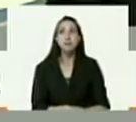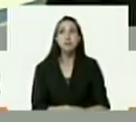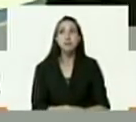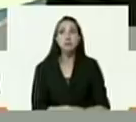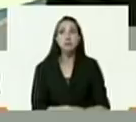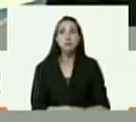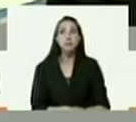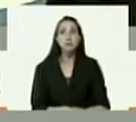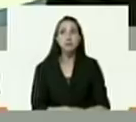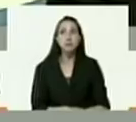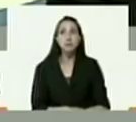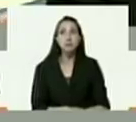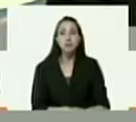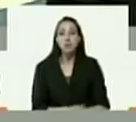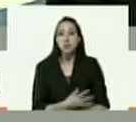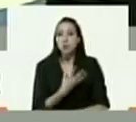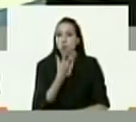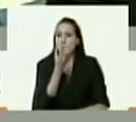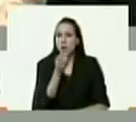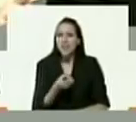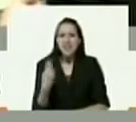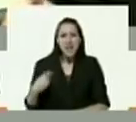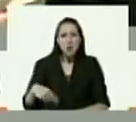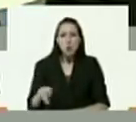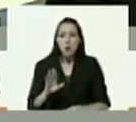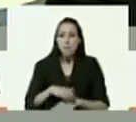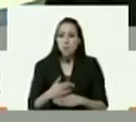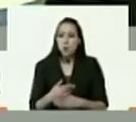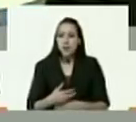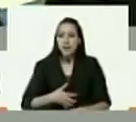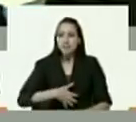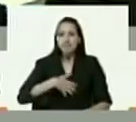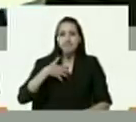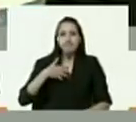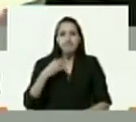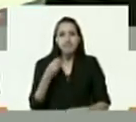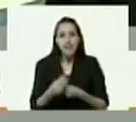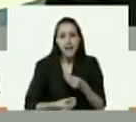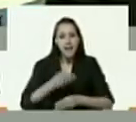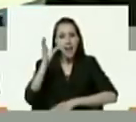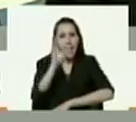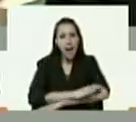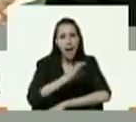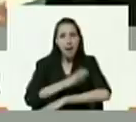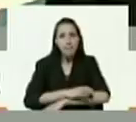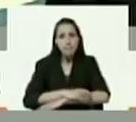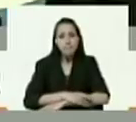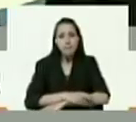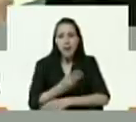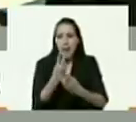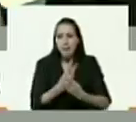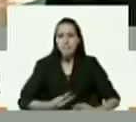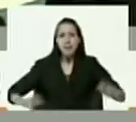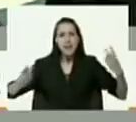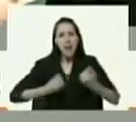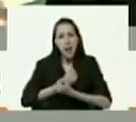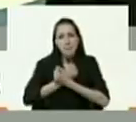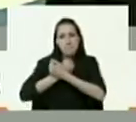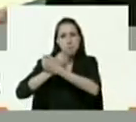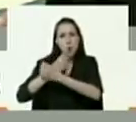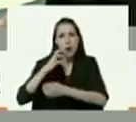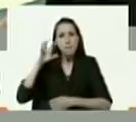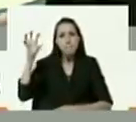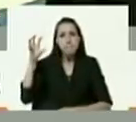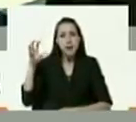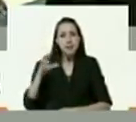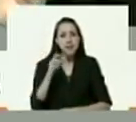entienden, afortunadamente, ni nos entenderán nunca, porque el coraje, las capacidades, la valentía y el amor por la patria de los pueblos